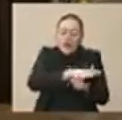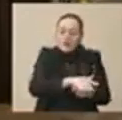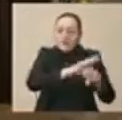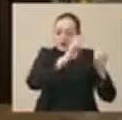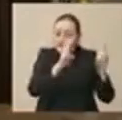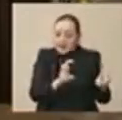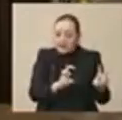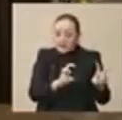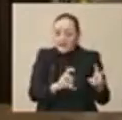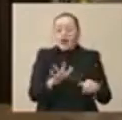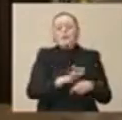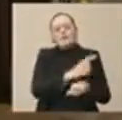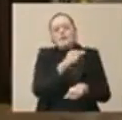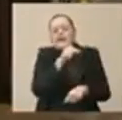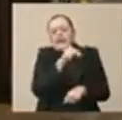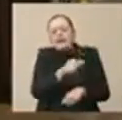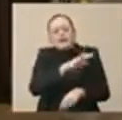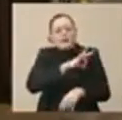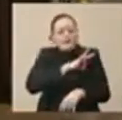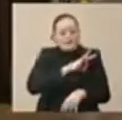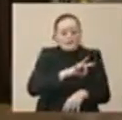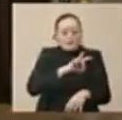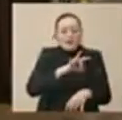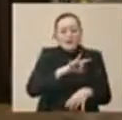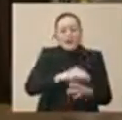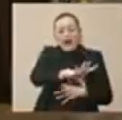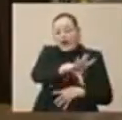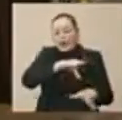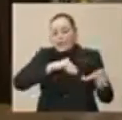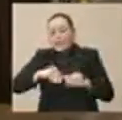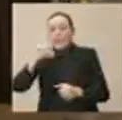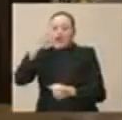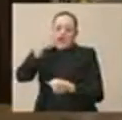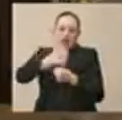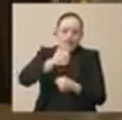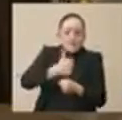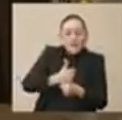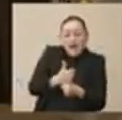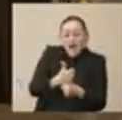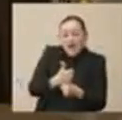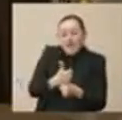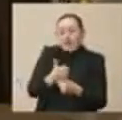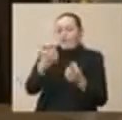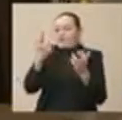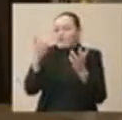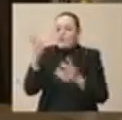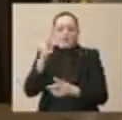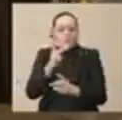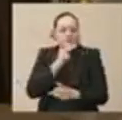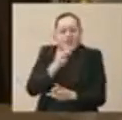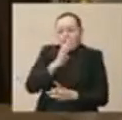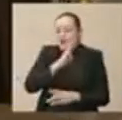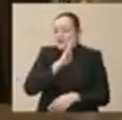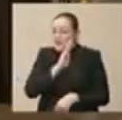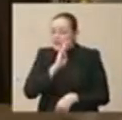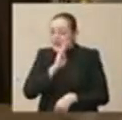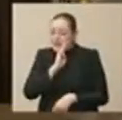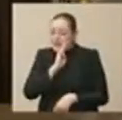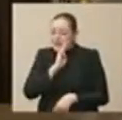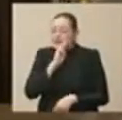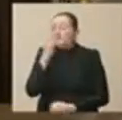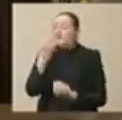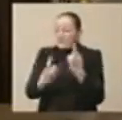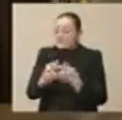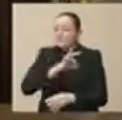quienes contagien a sus padres a sus abuelos si sucede a muchos de ellos habrá de costarles la